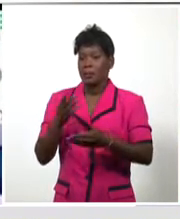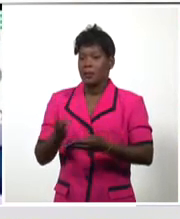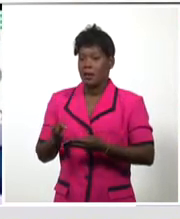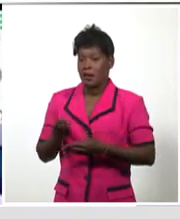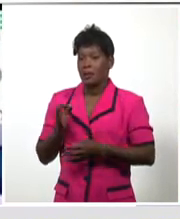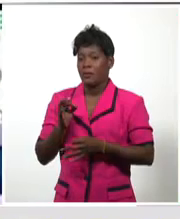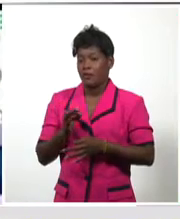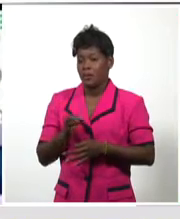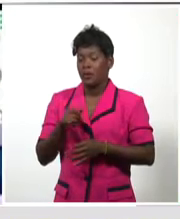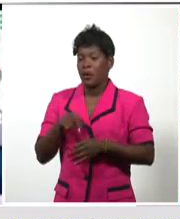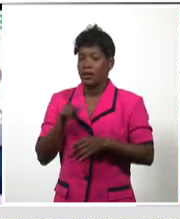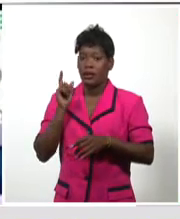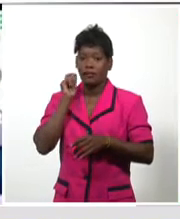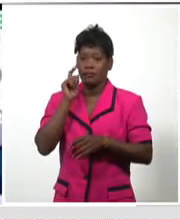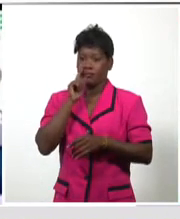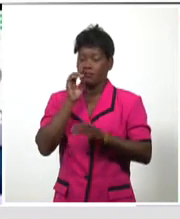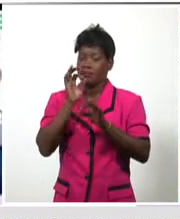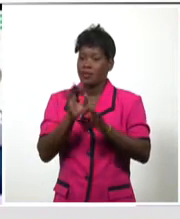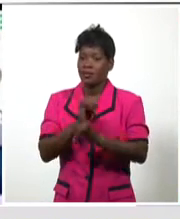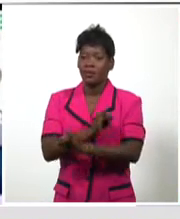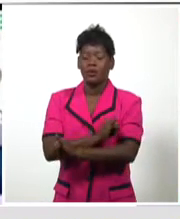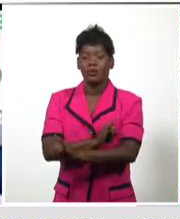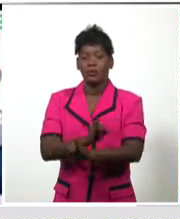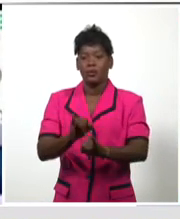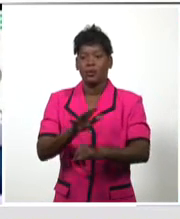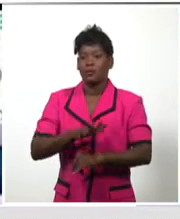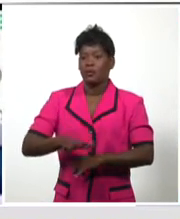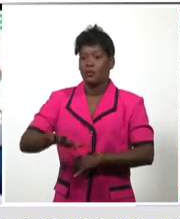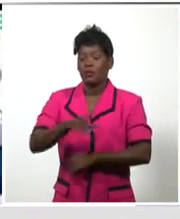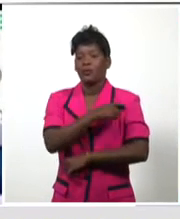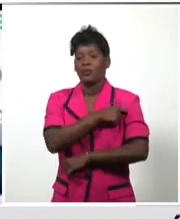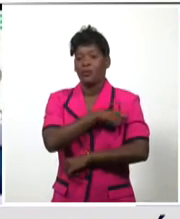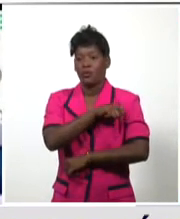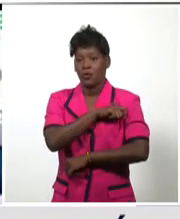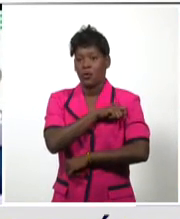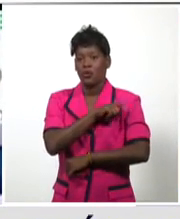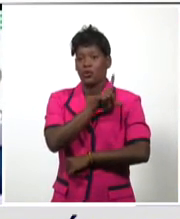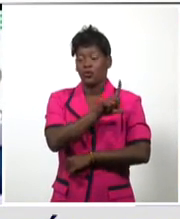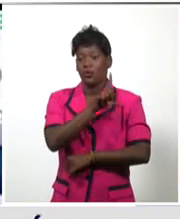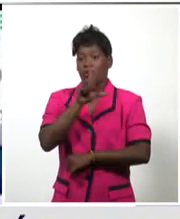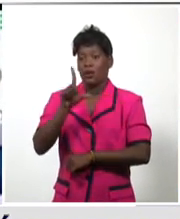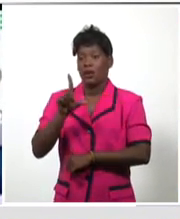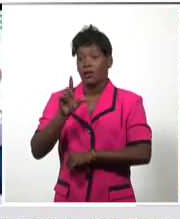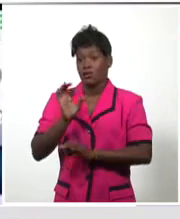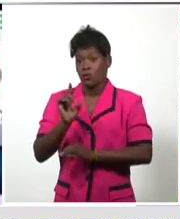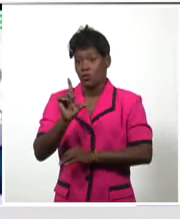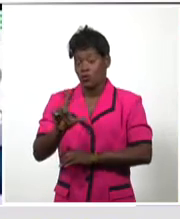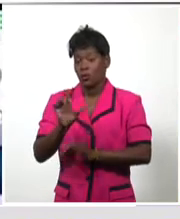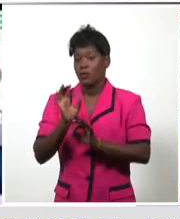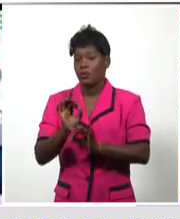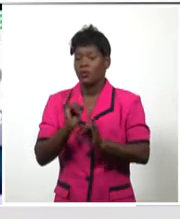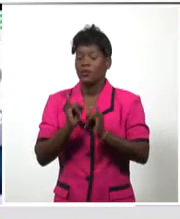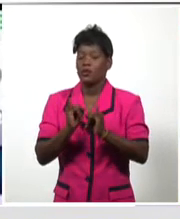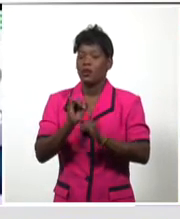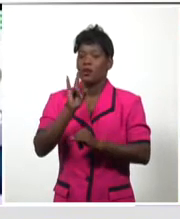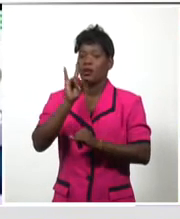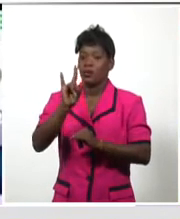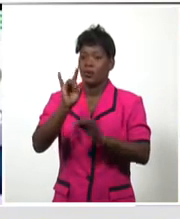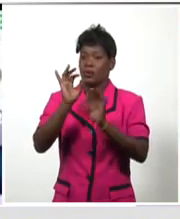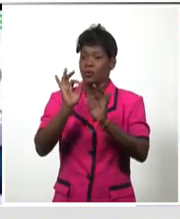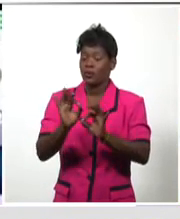final a esta transmisión especial que llega hasta ustedes cada mañana, de lunes a lunes a las 9 en punto, para conocer cómo es